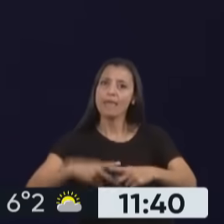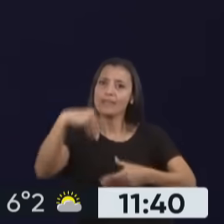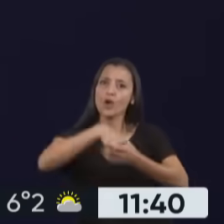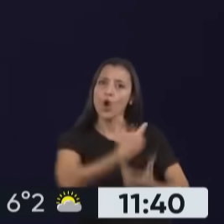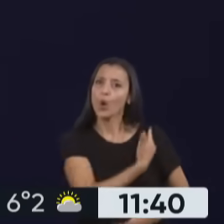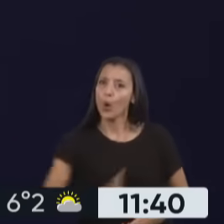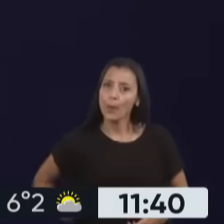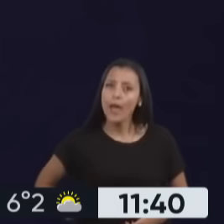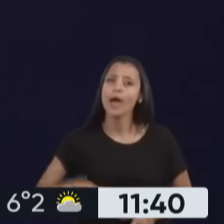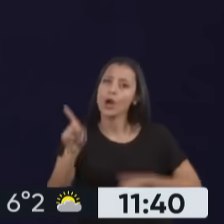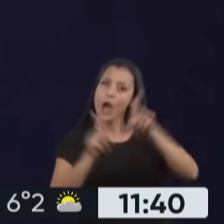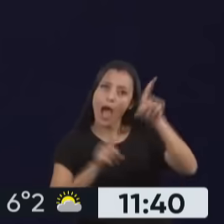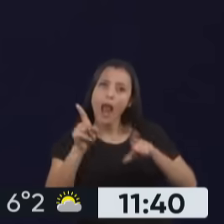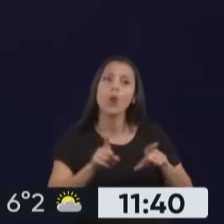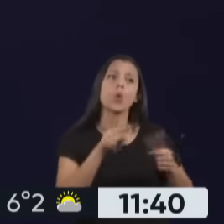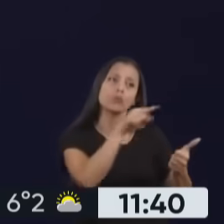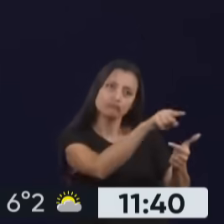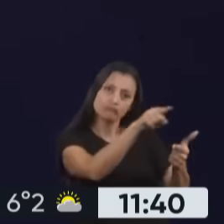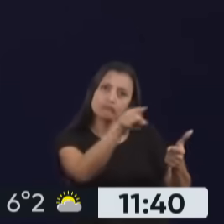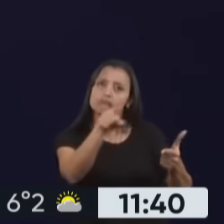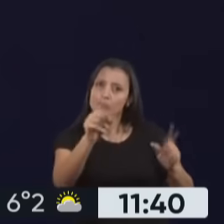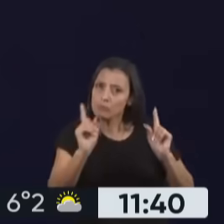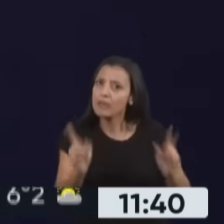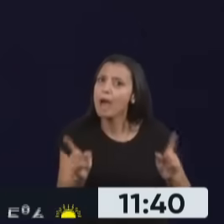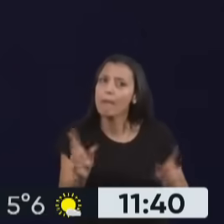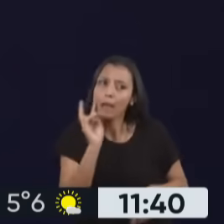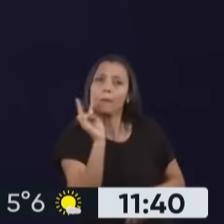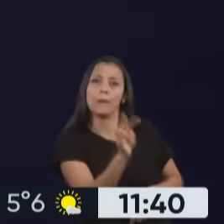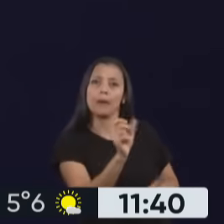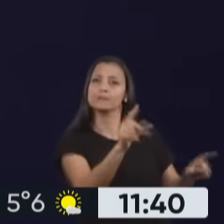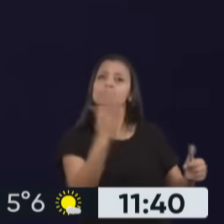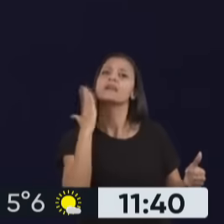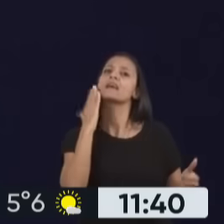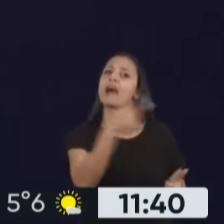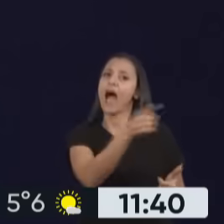públicos, incluso creo que algunos de ustedes también están involucrados en esos videos.